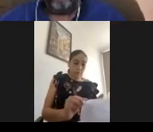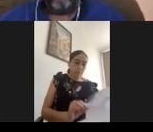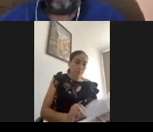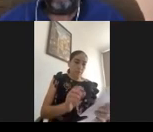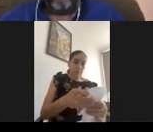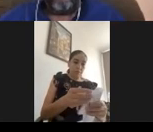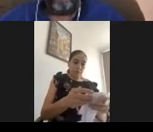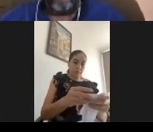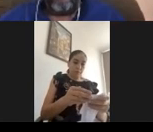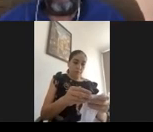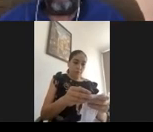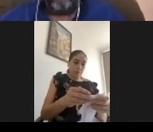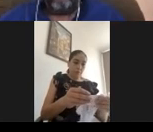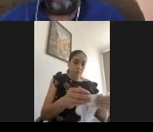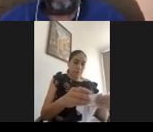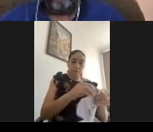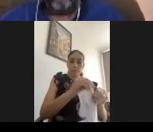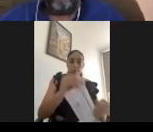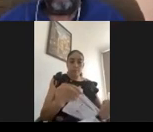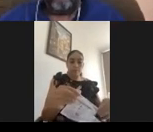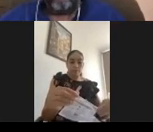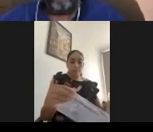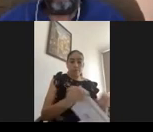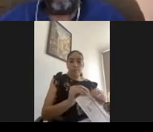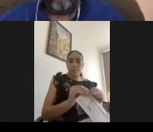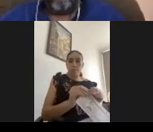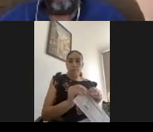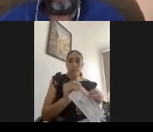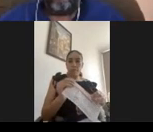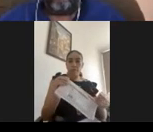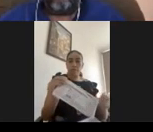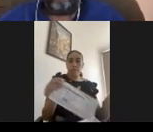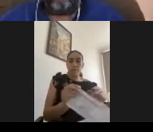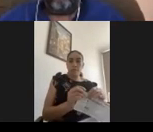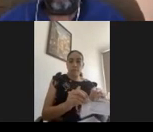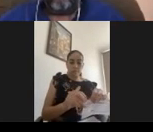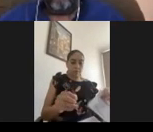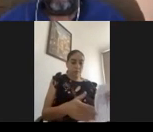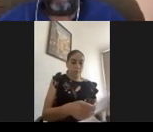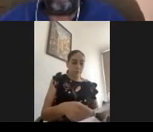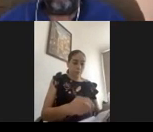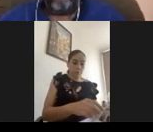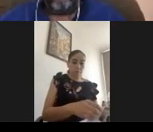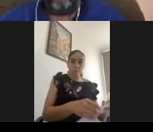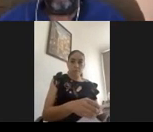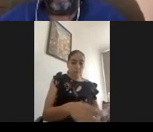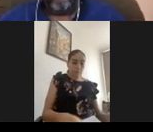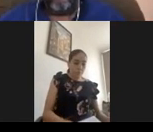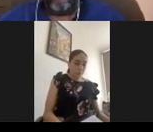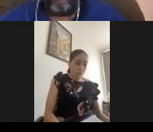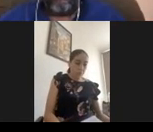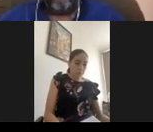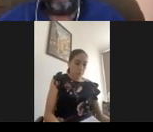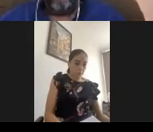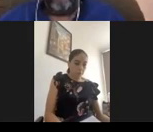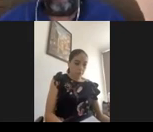un comité, patronato, directiva, pongan el nombre que quieran, del centro histórico, de residentes, comerciantes, prestadores de